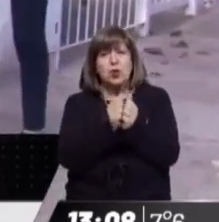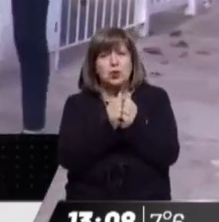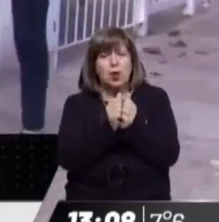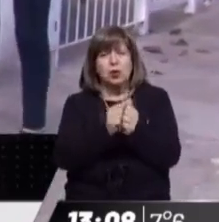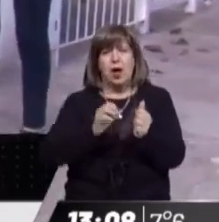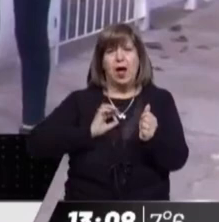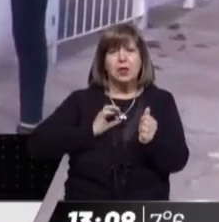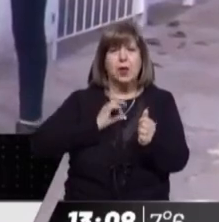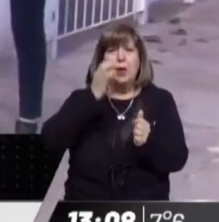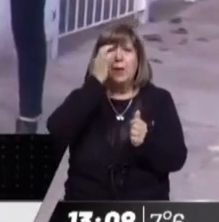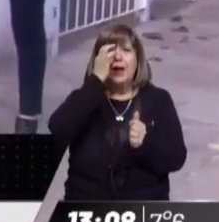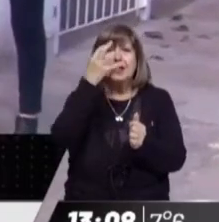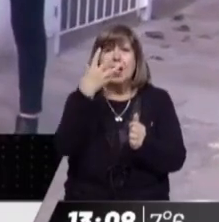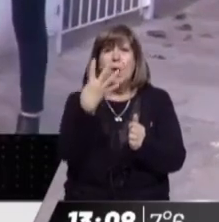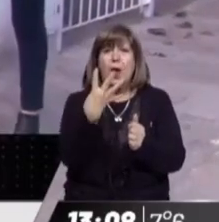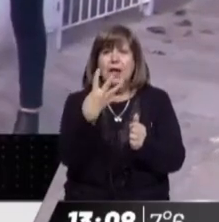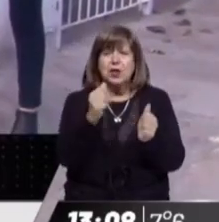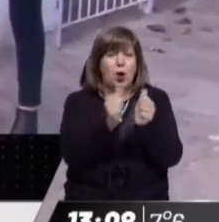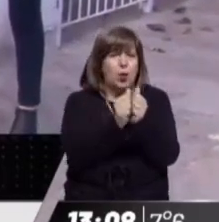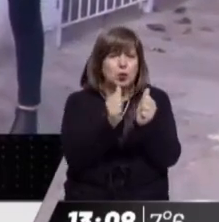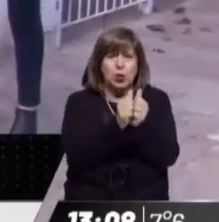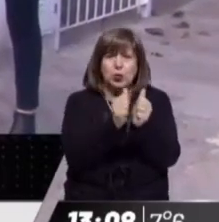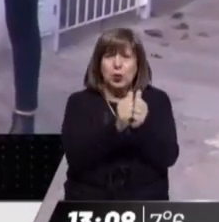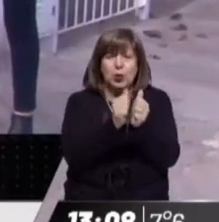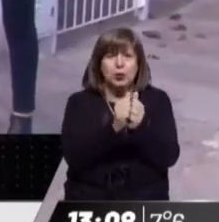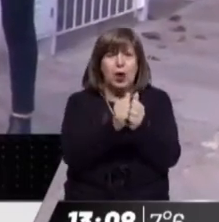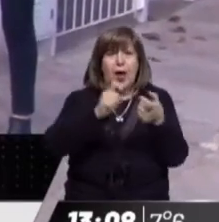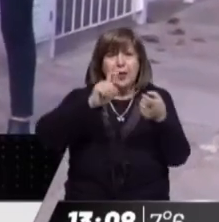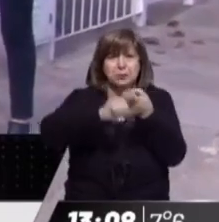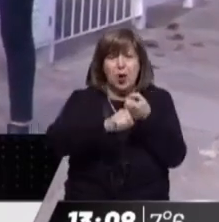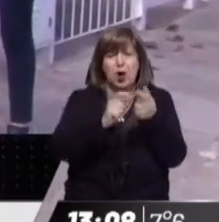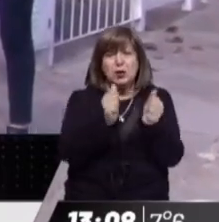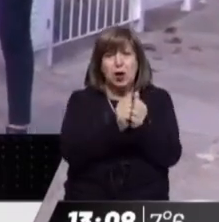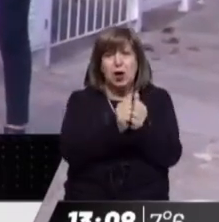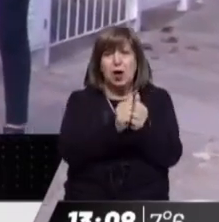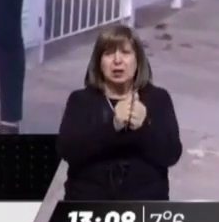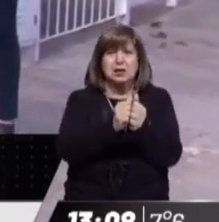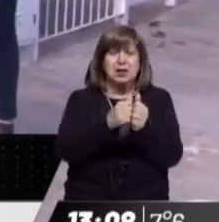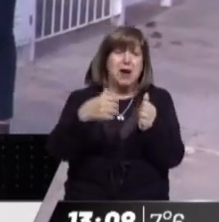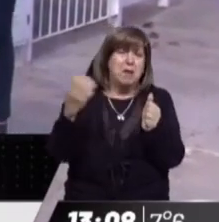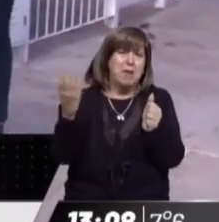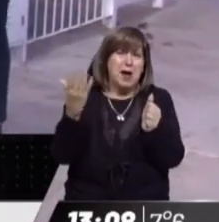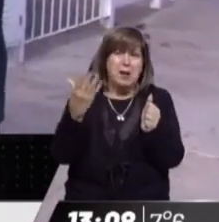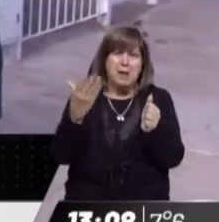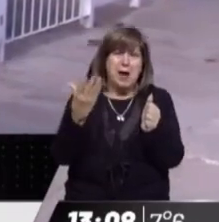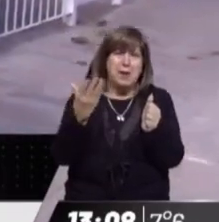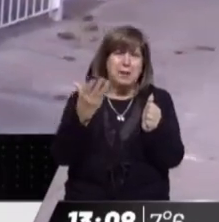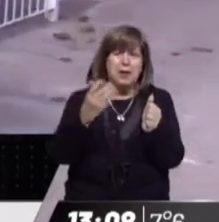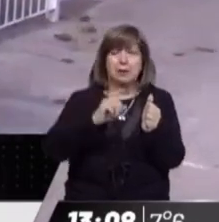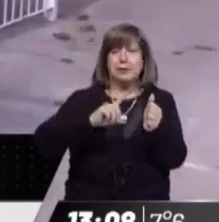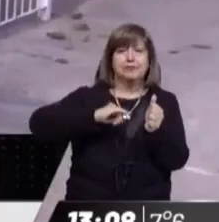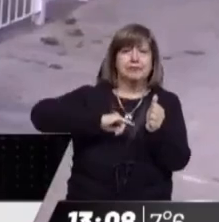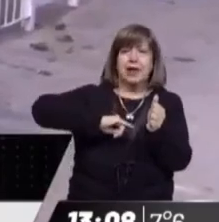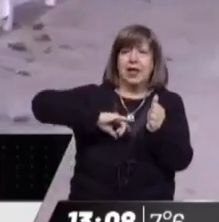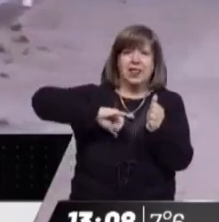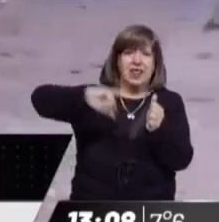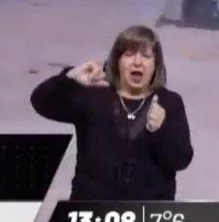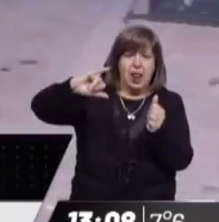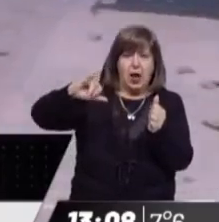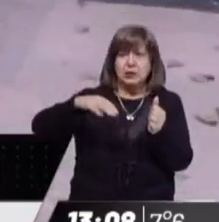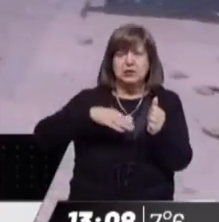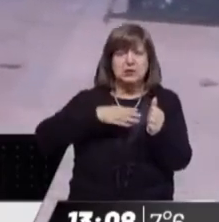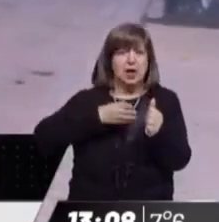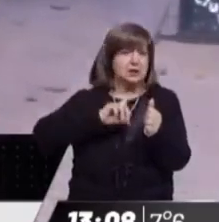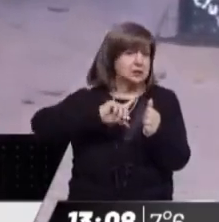partir de eso está pidiendo que que la justicia llegue finalmente a dar con el agresor Vamos a ingresar a la casa ella